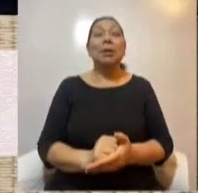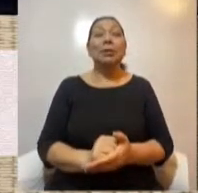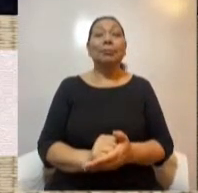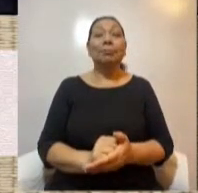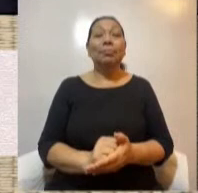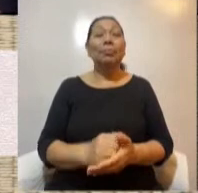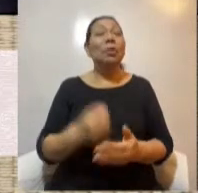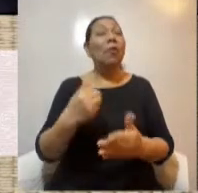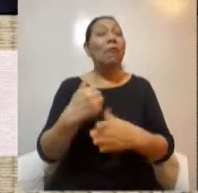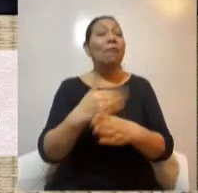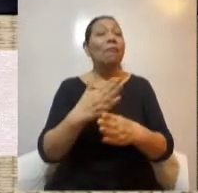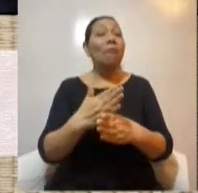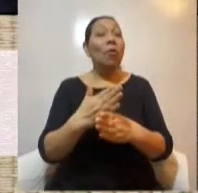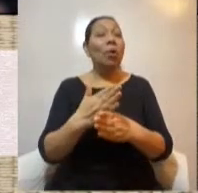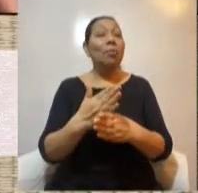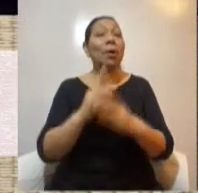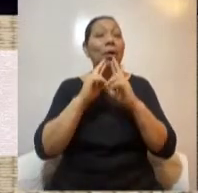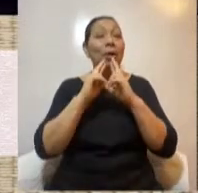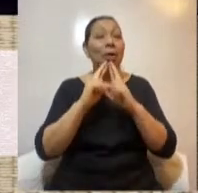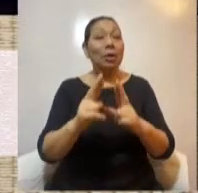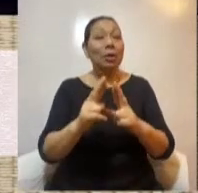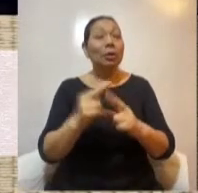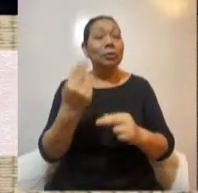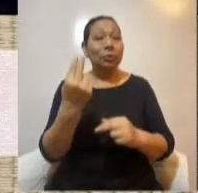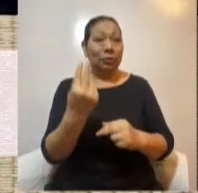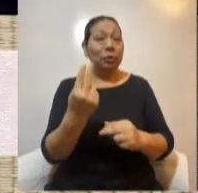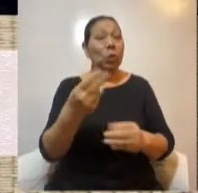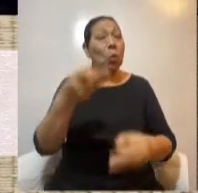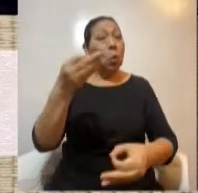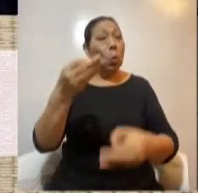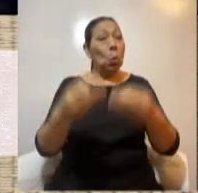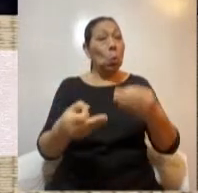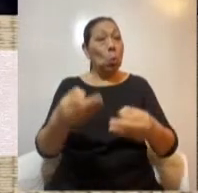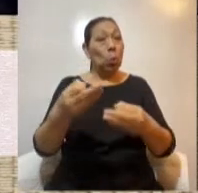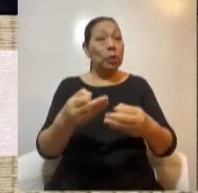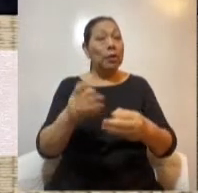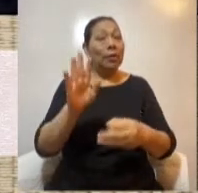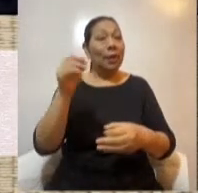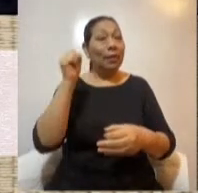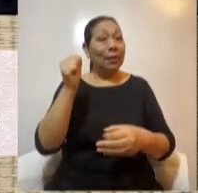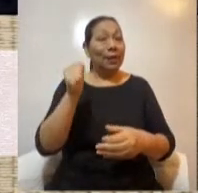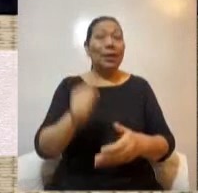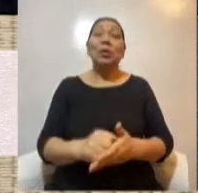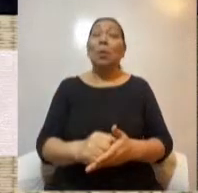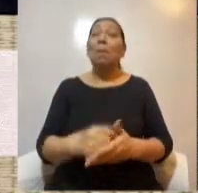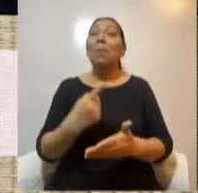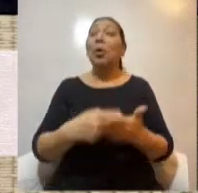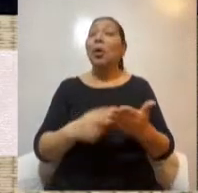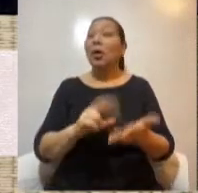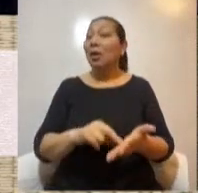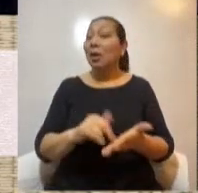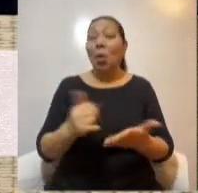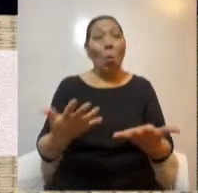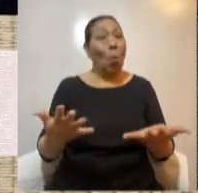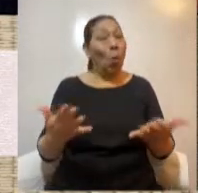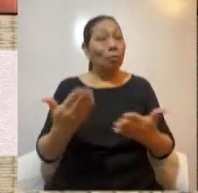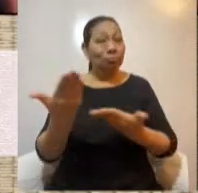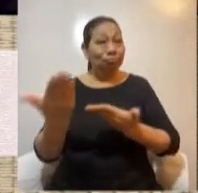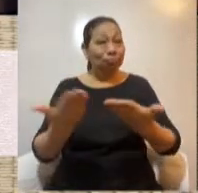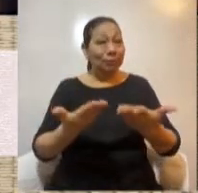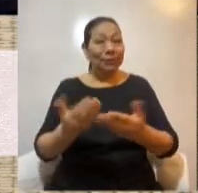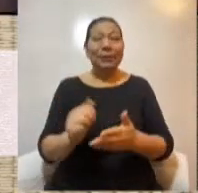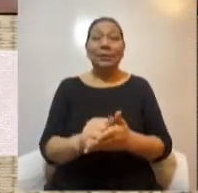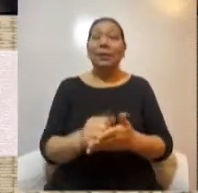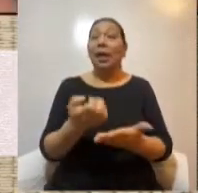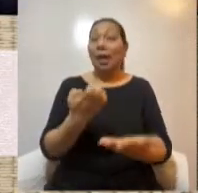y de la forma en la que resuelven las dos instancias judiciales denegando el derecho del demandante porque no había una